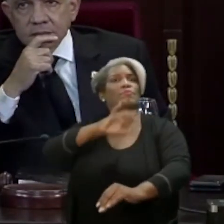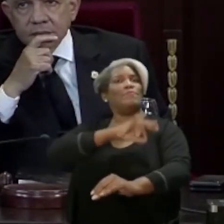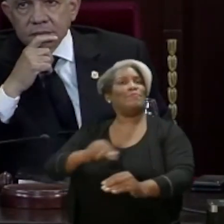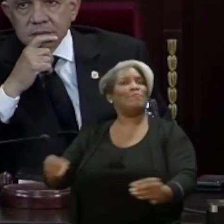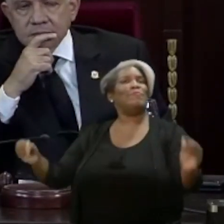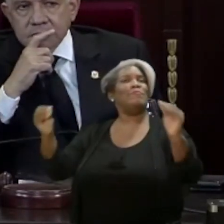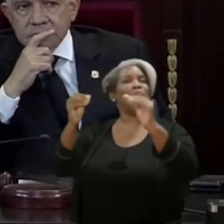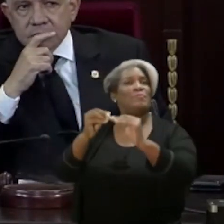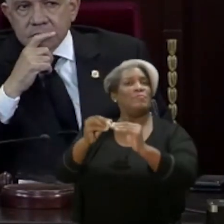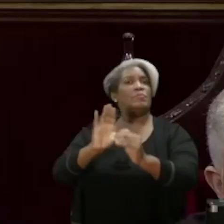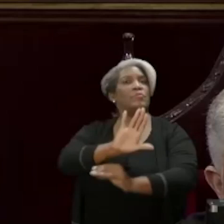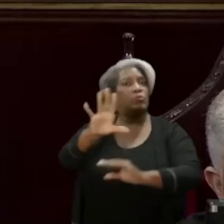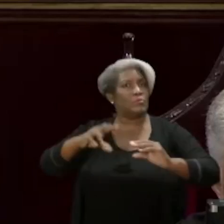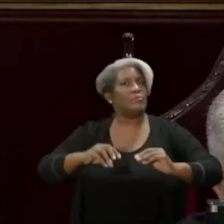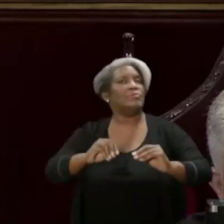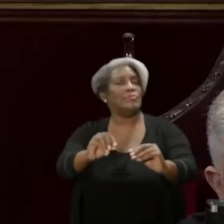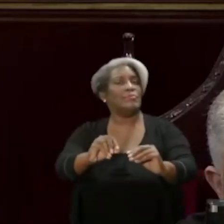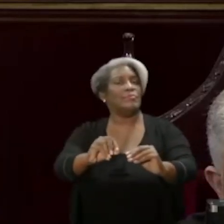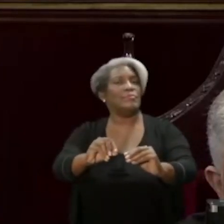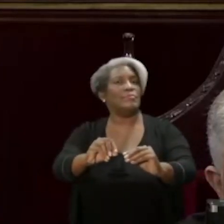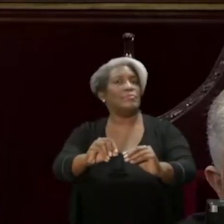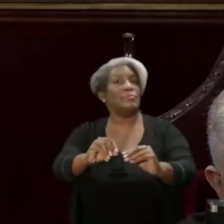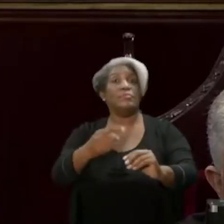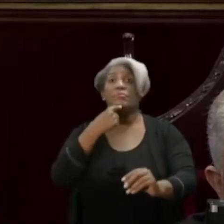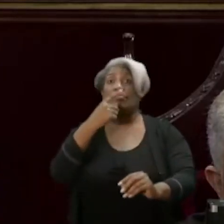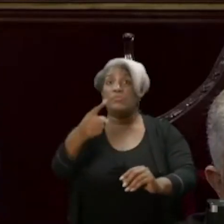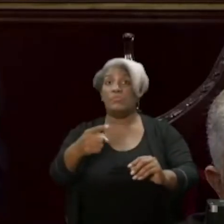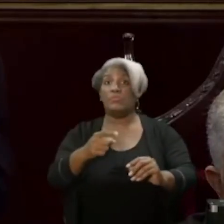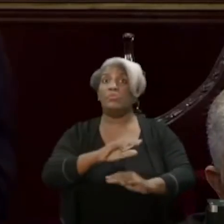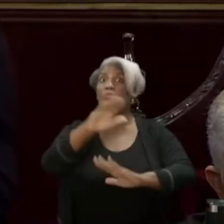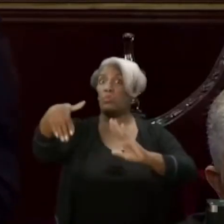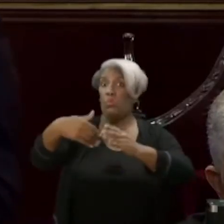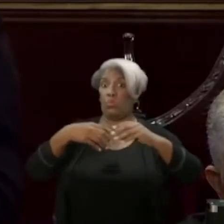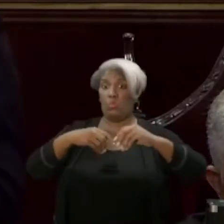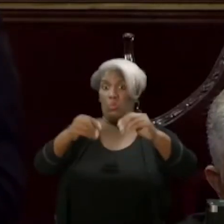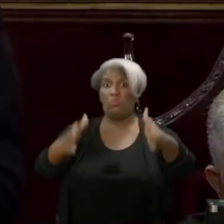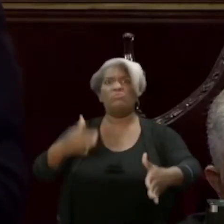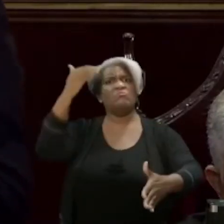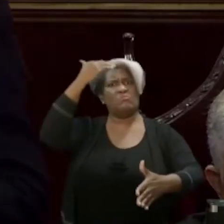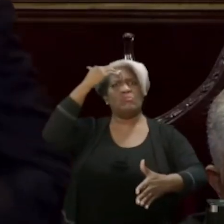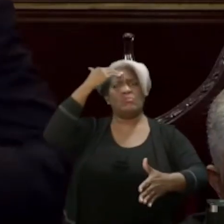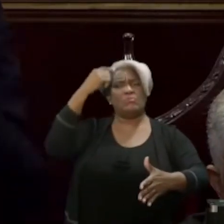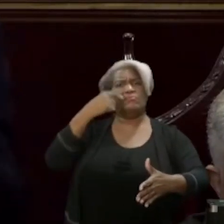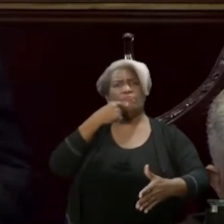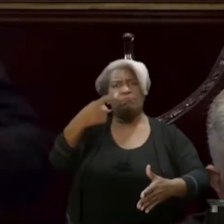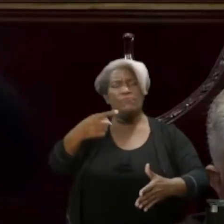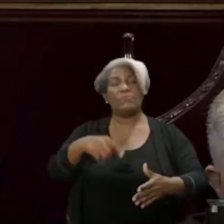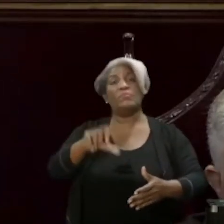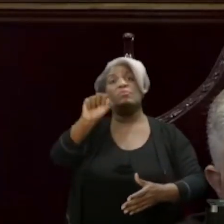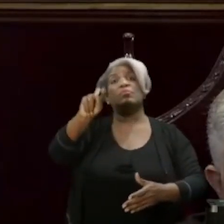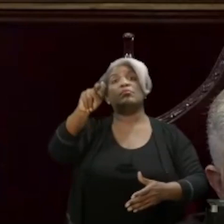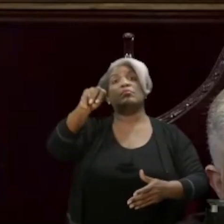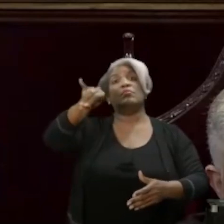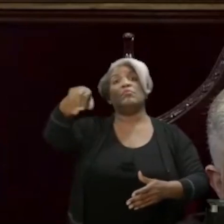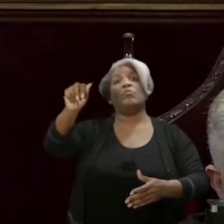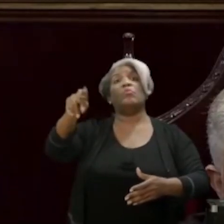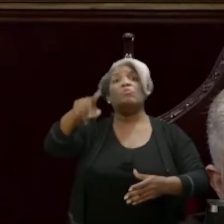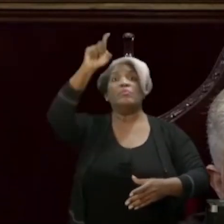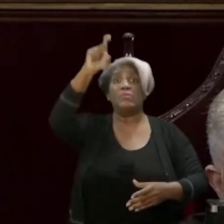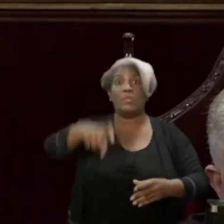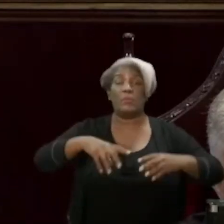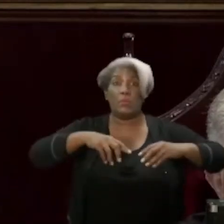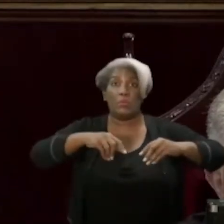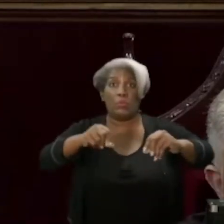para sus cosechas. Y lo que voy a decir lo saben los agricultores de San Juan. San Juan tiene que sembrar más